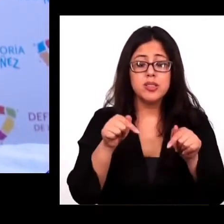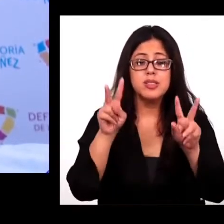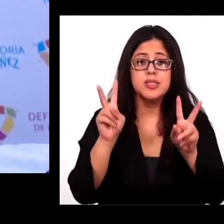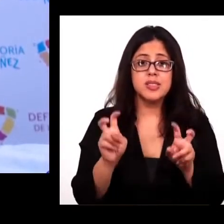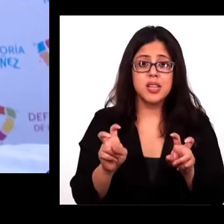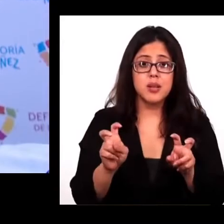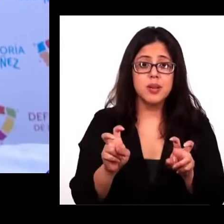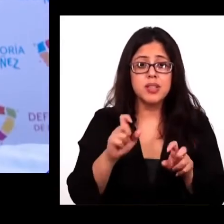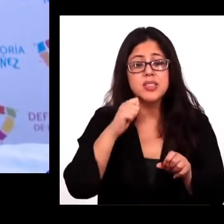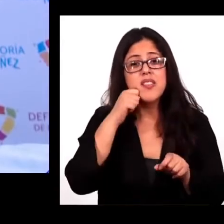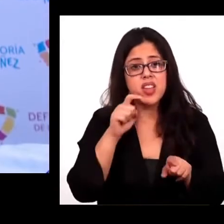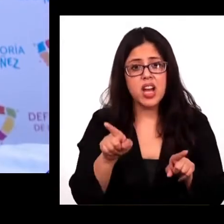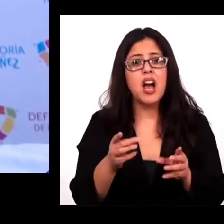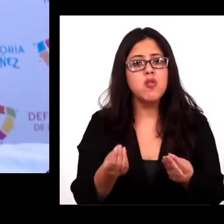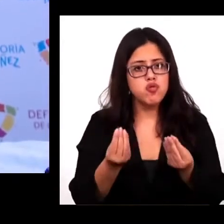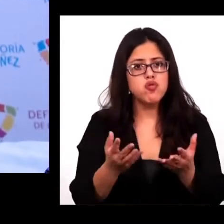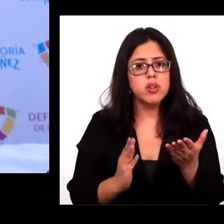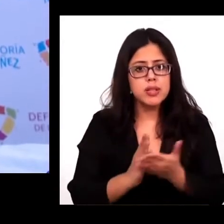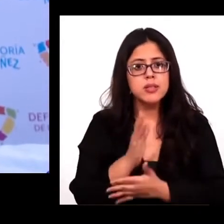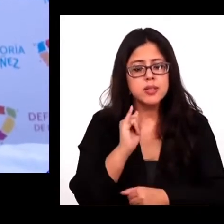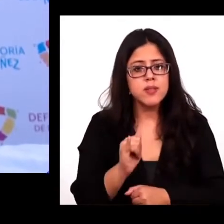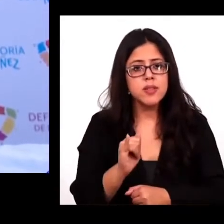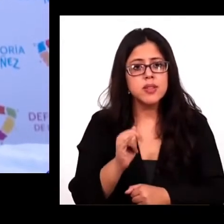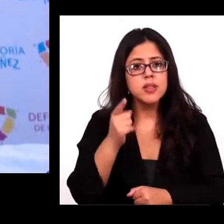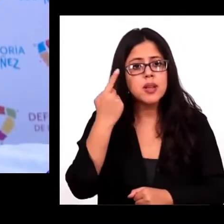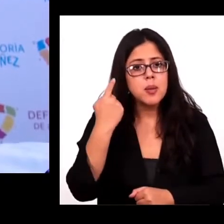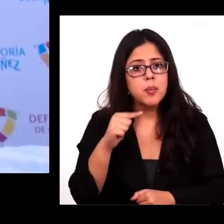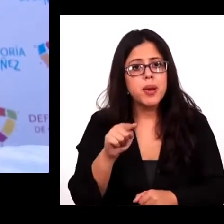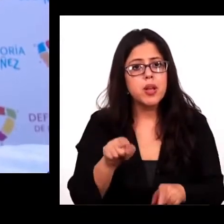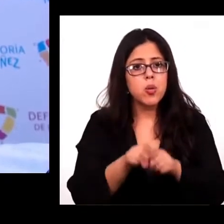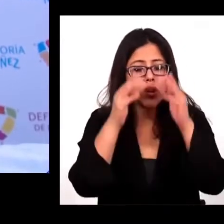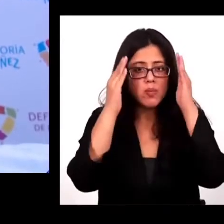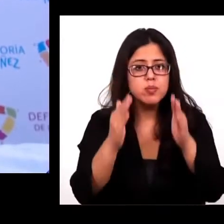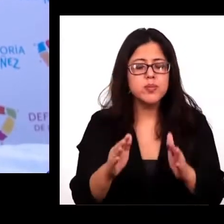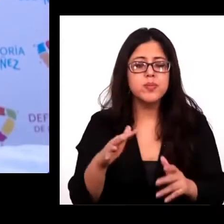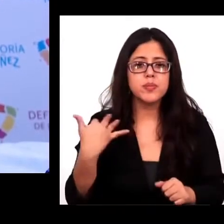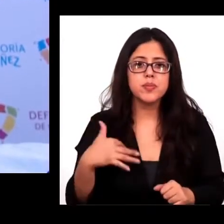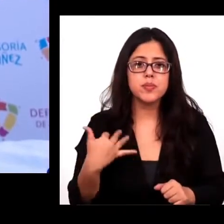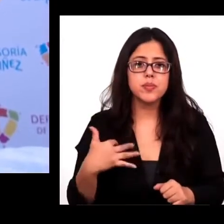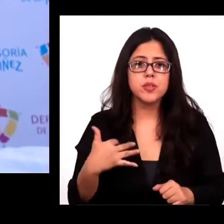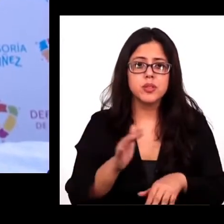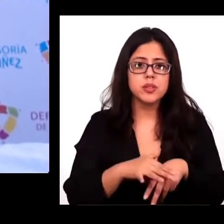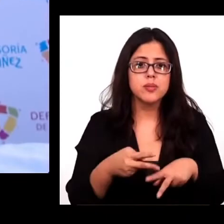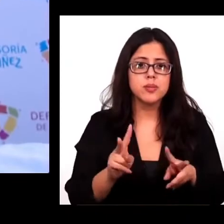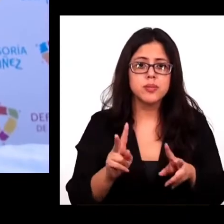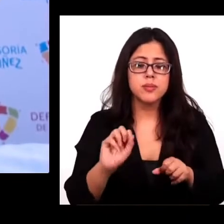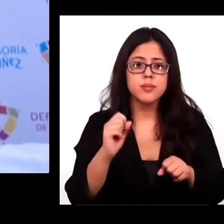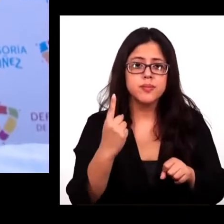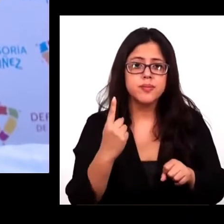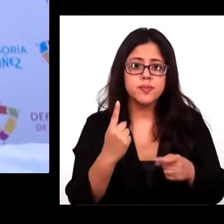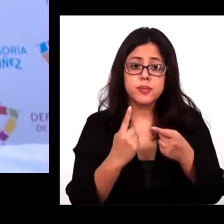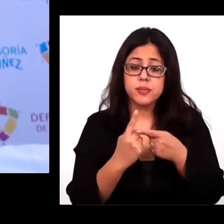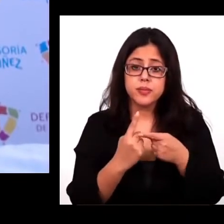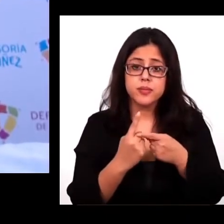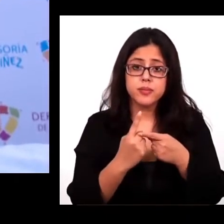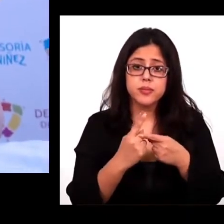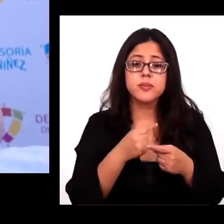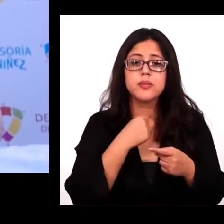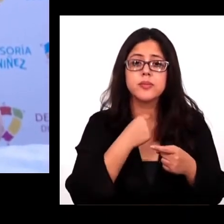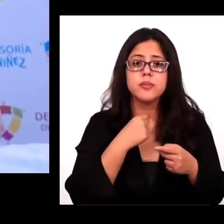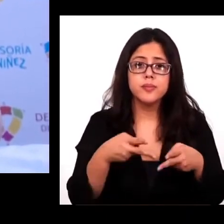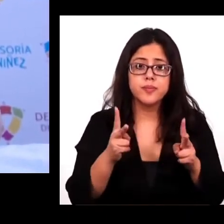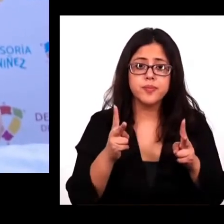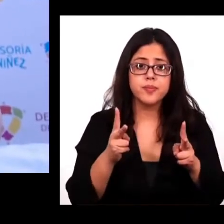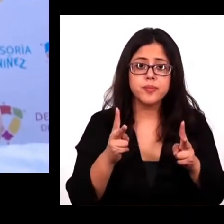una buena iniciativa, pero hago el énfasis en la importancia de permitir primero que todo la garantización del derecho